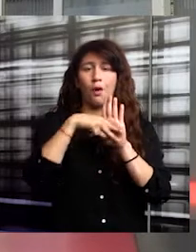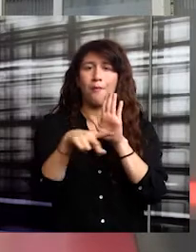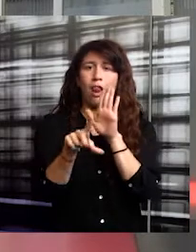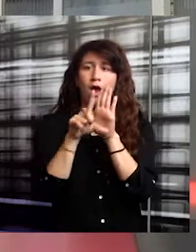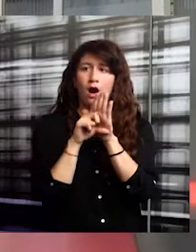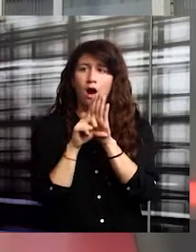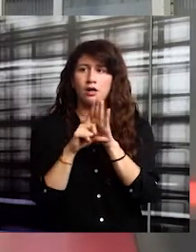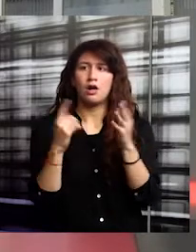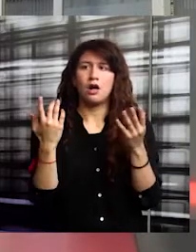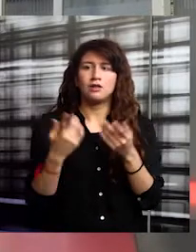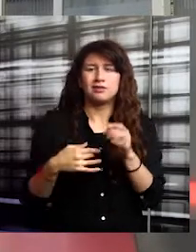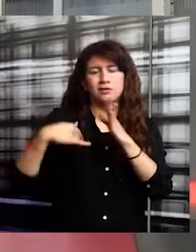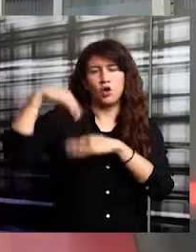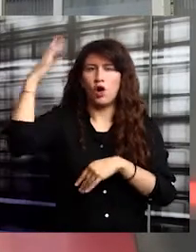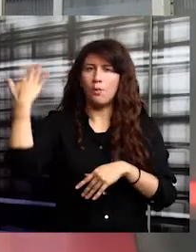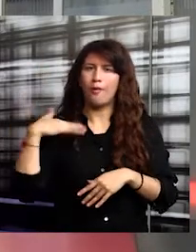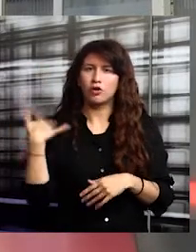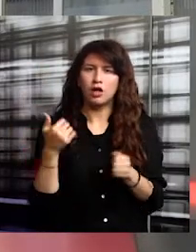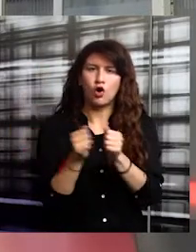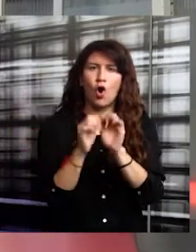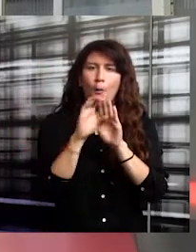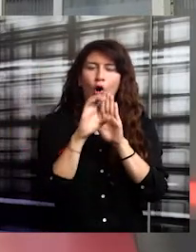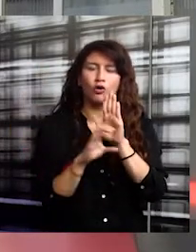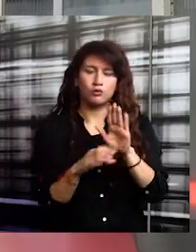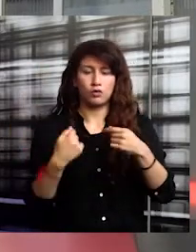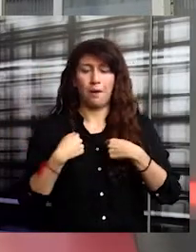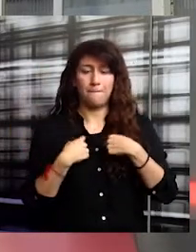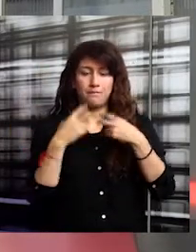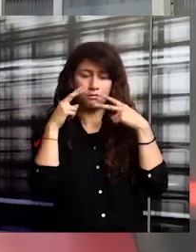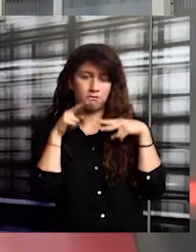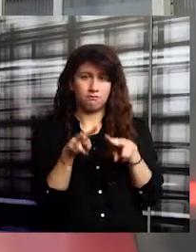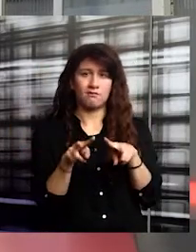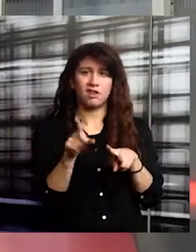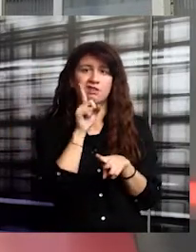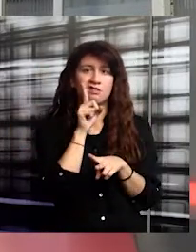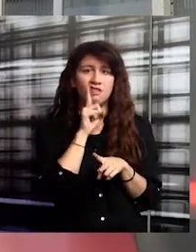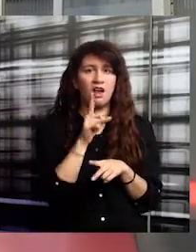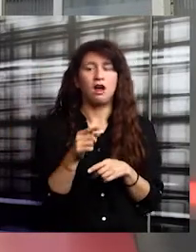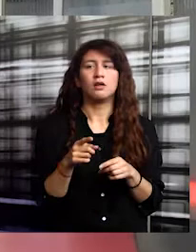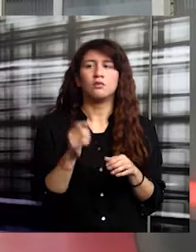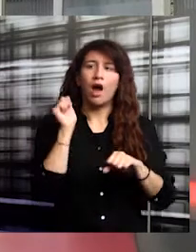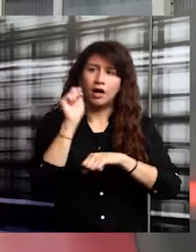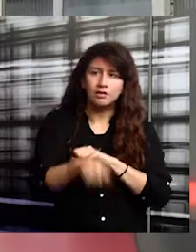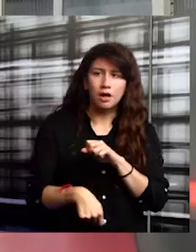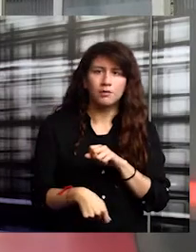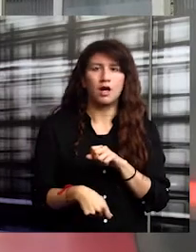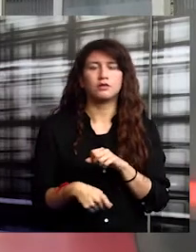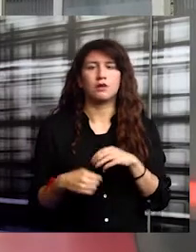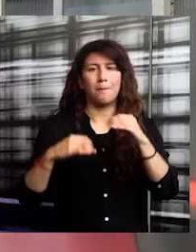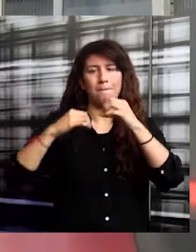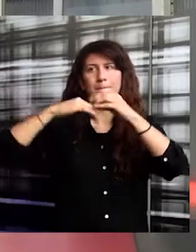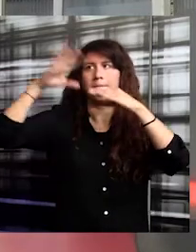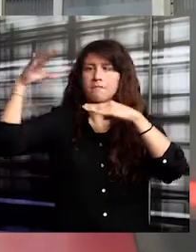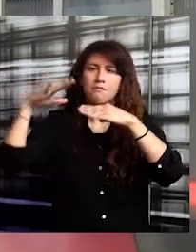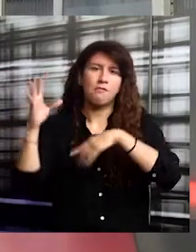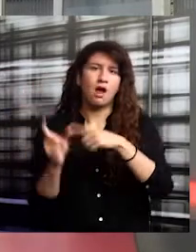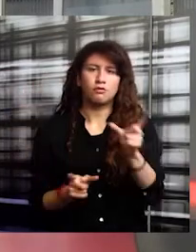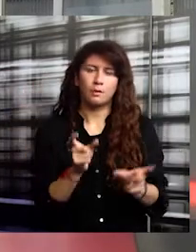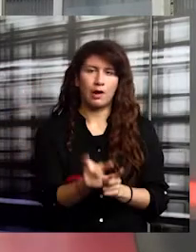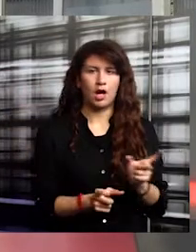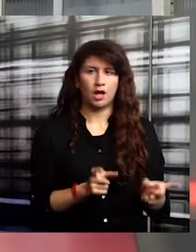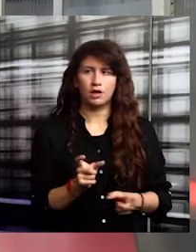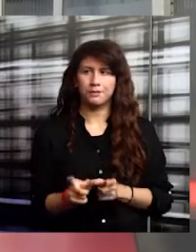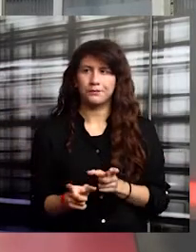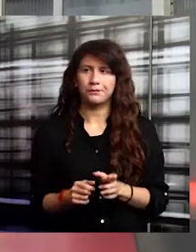tan importante como la Constitución, a mi juicio, tiene que tener una aceptación mayoritaria por la población. Y